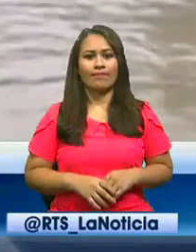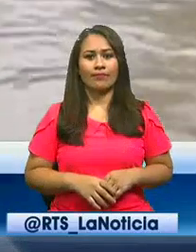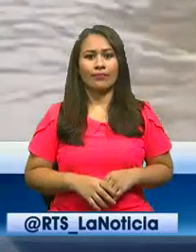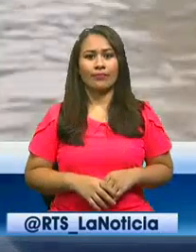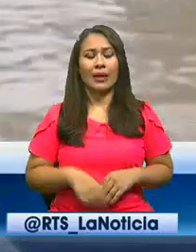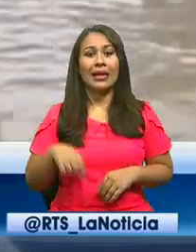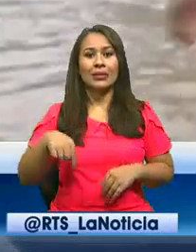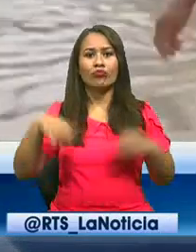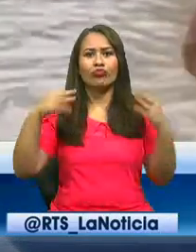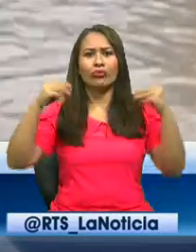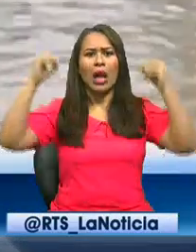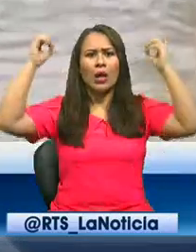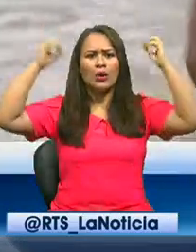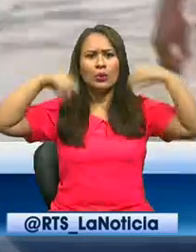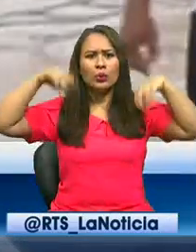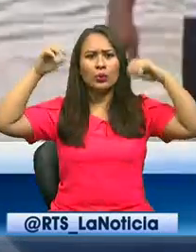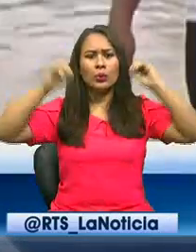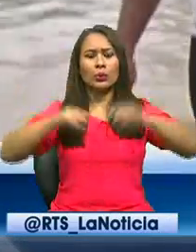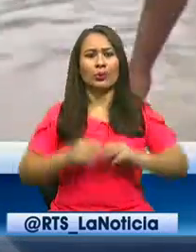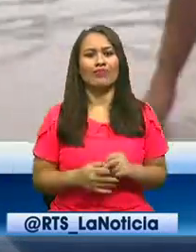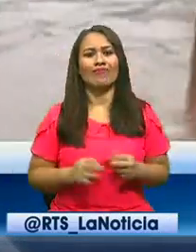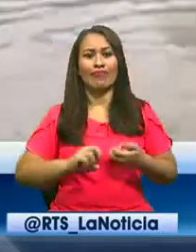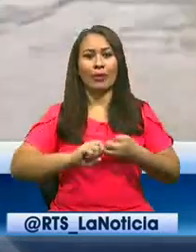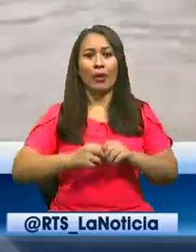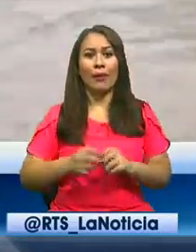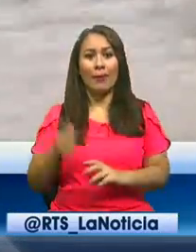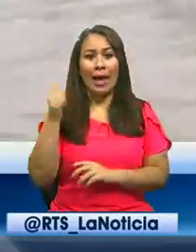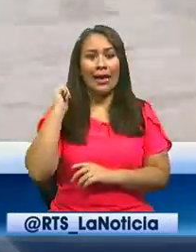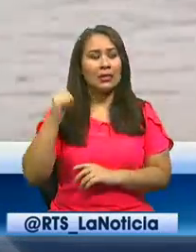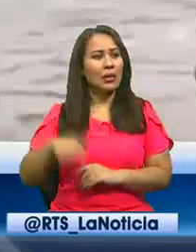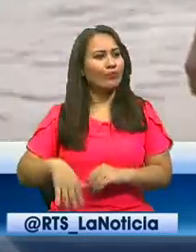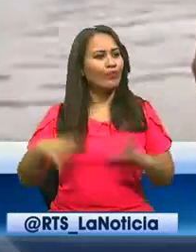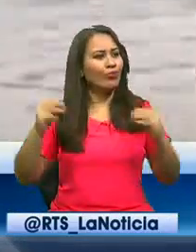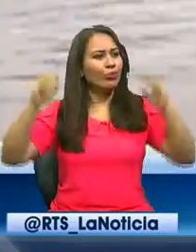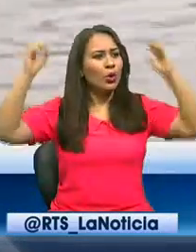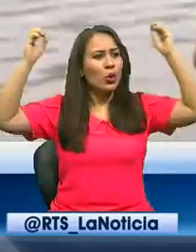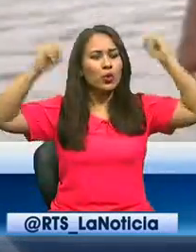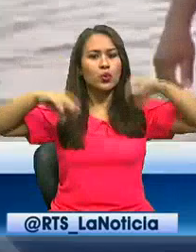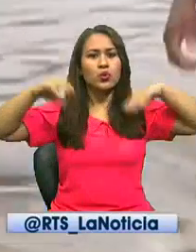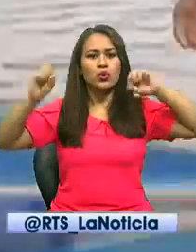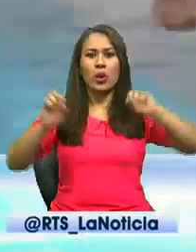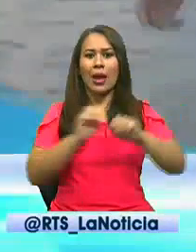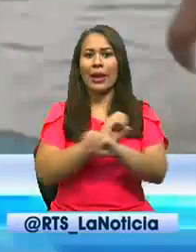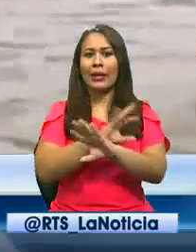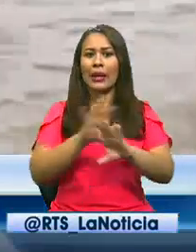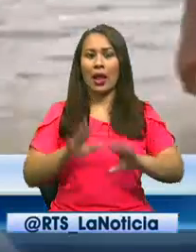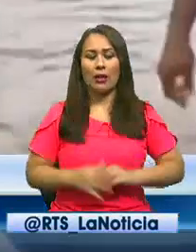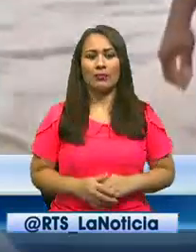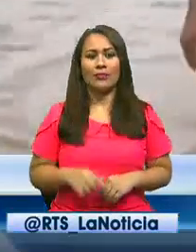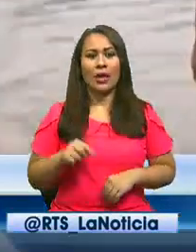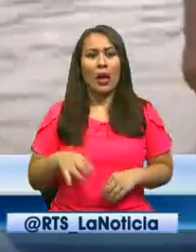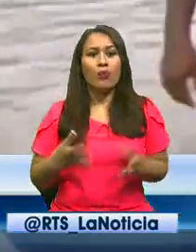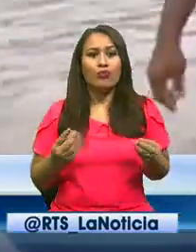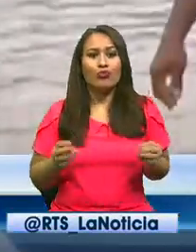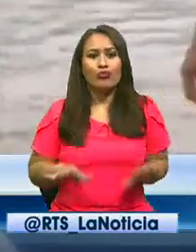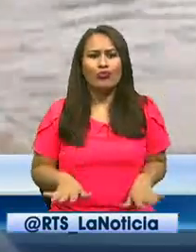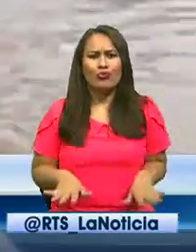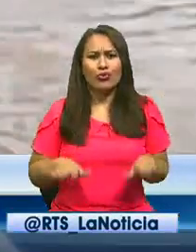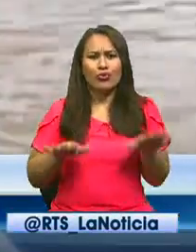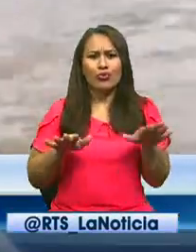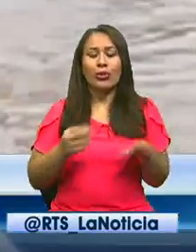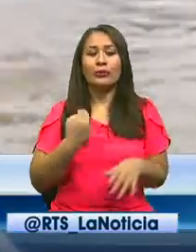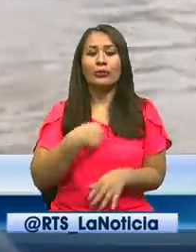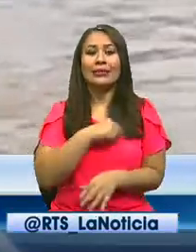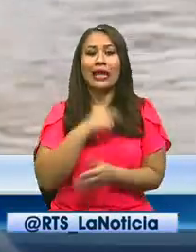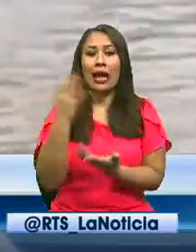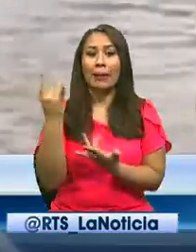Del aguacero que provocó ayer el invierno. Claro, estamos aquí, mira, inundados. Y esperando